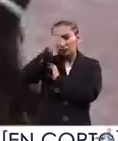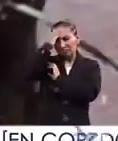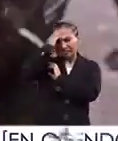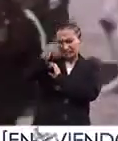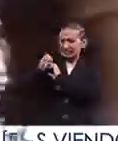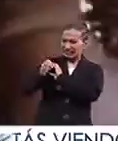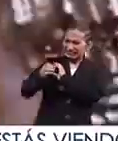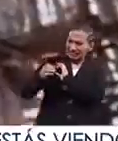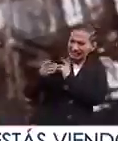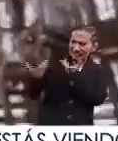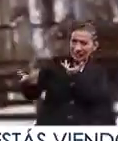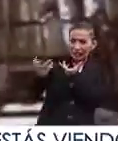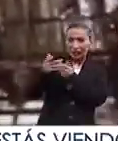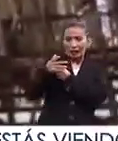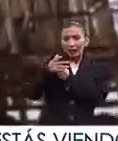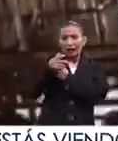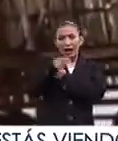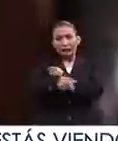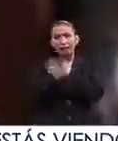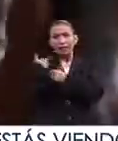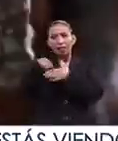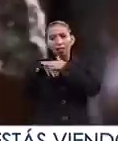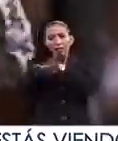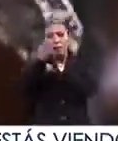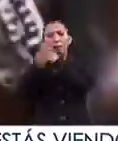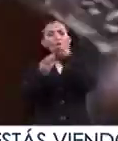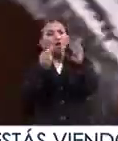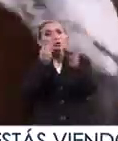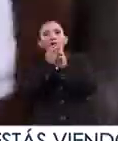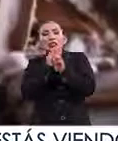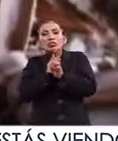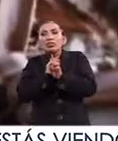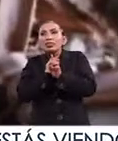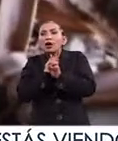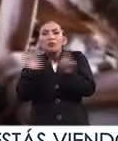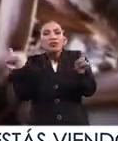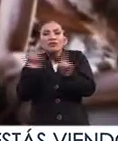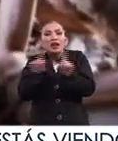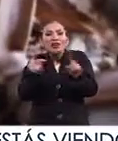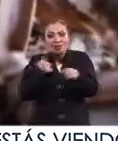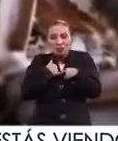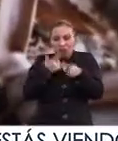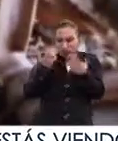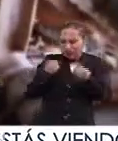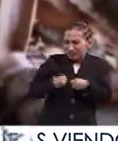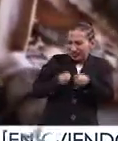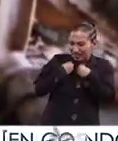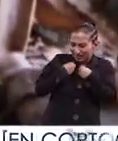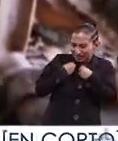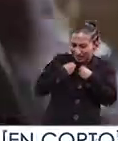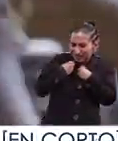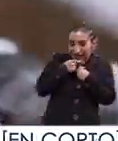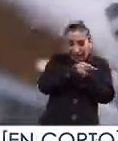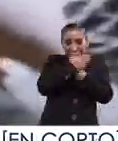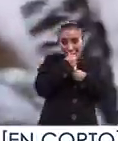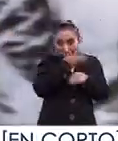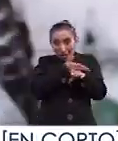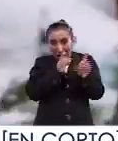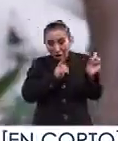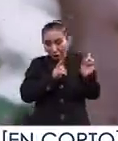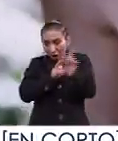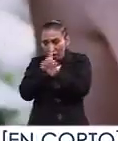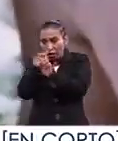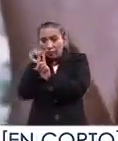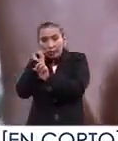extrañeza de penetrar en este mundo que es totalmente ajeno a él. Y que él, de alguna manera,